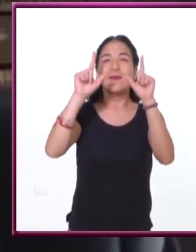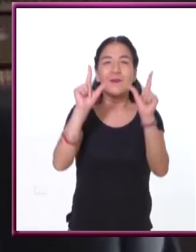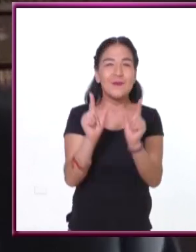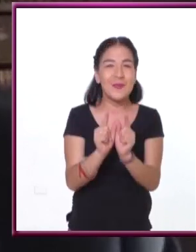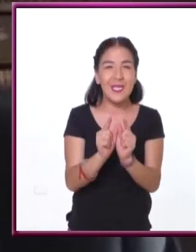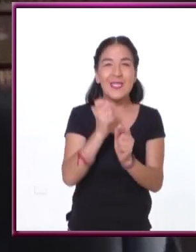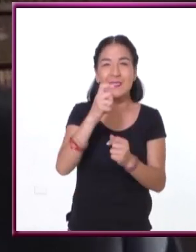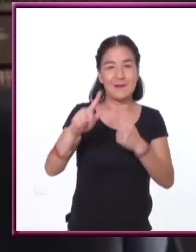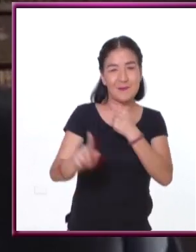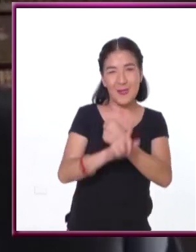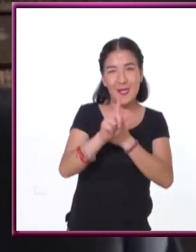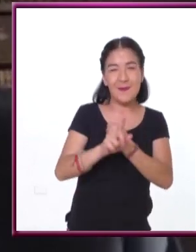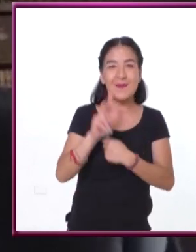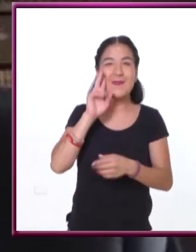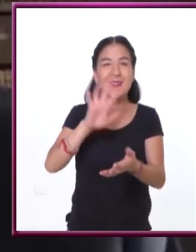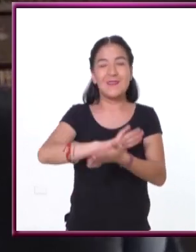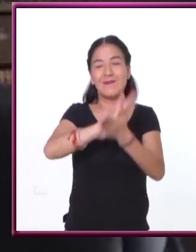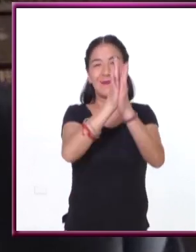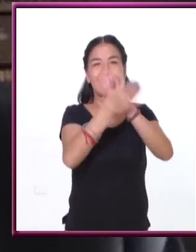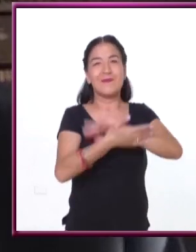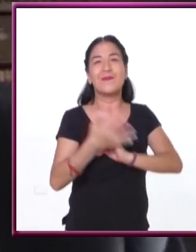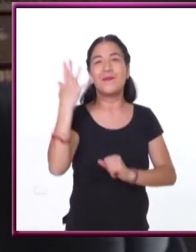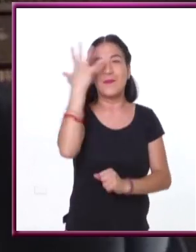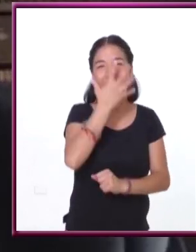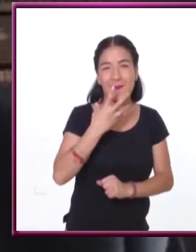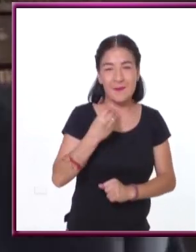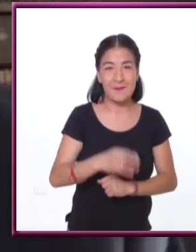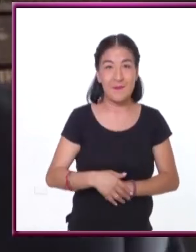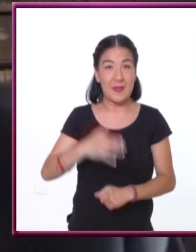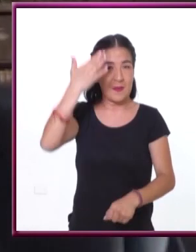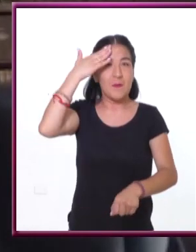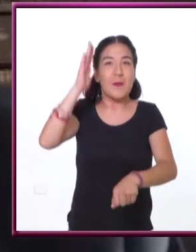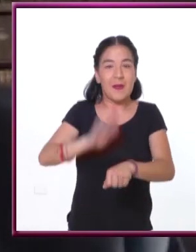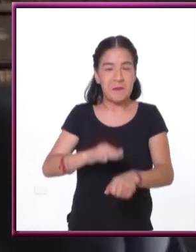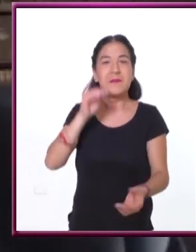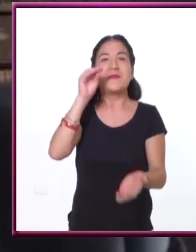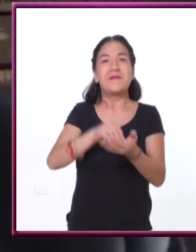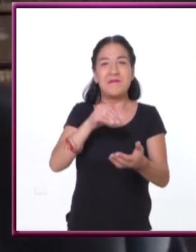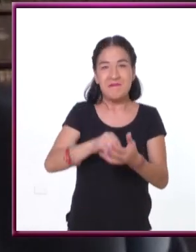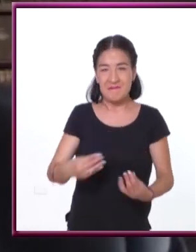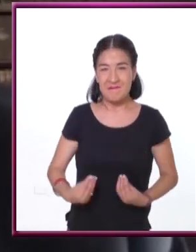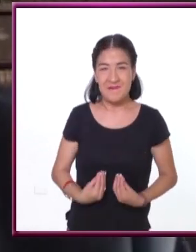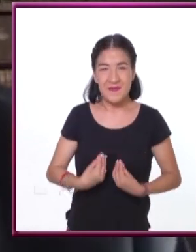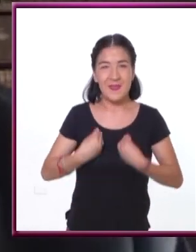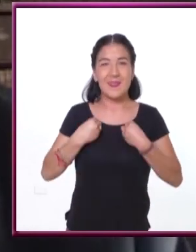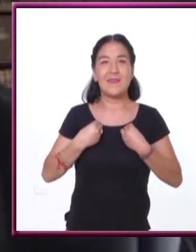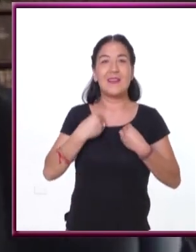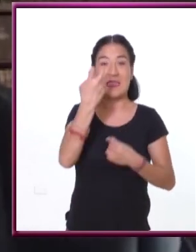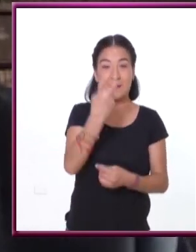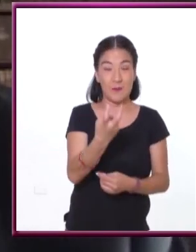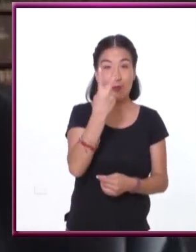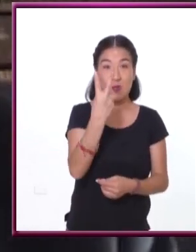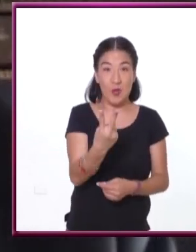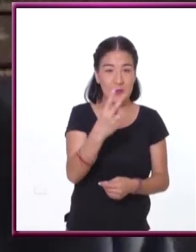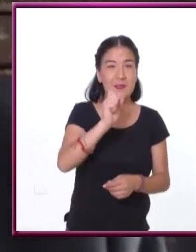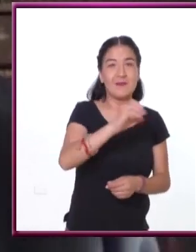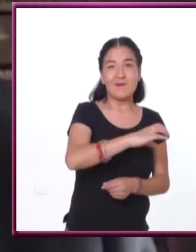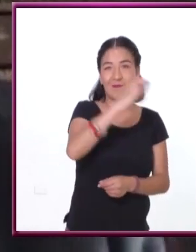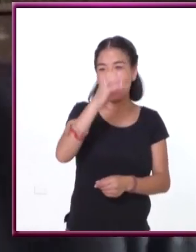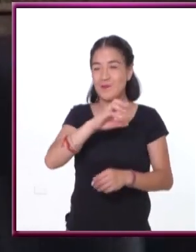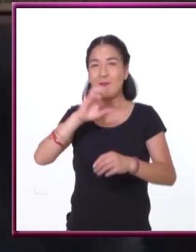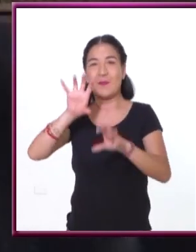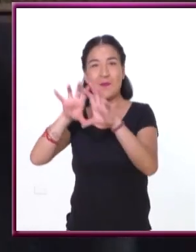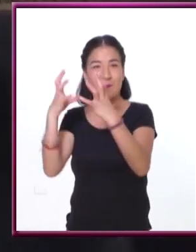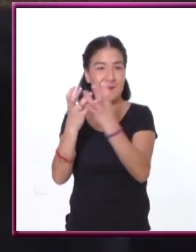hecatombe de la alcoba desierta. La memoria viviente de 2 planetas solos que entre